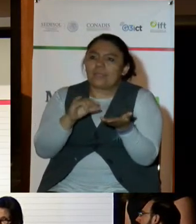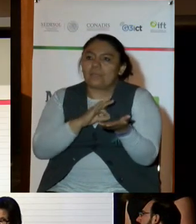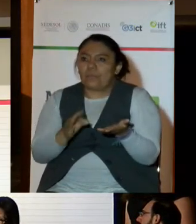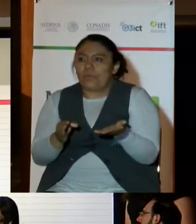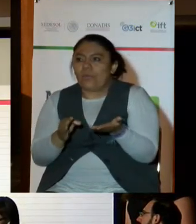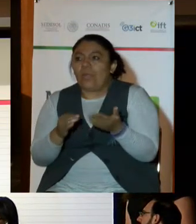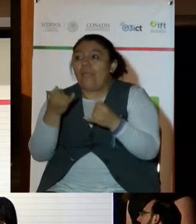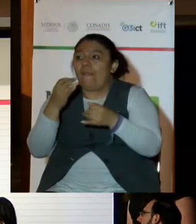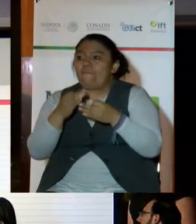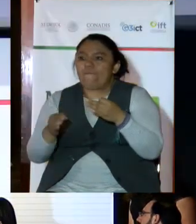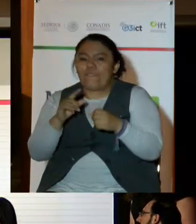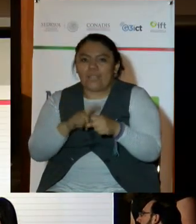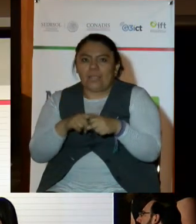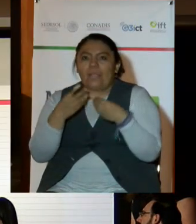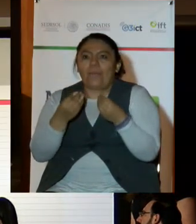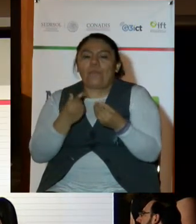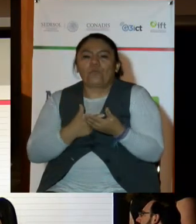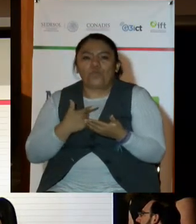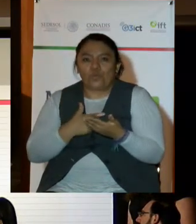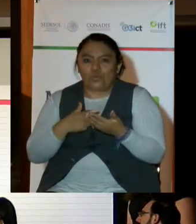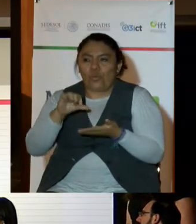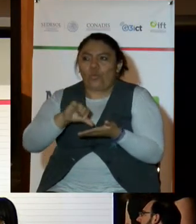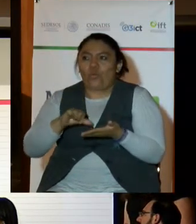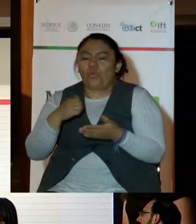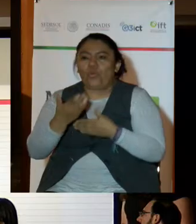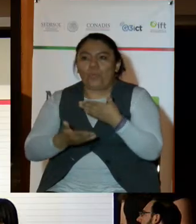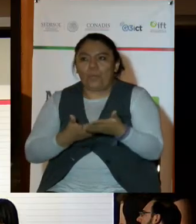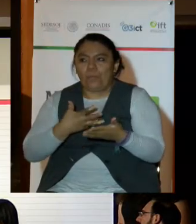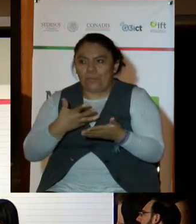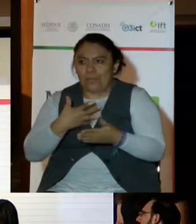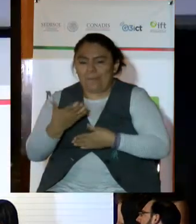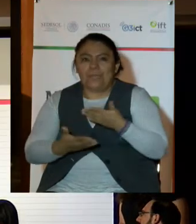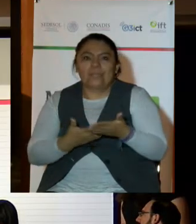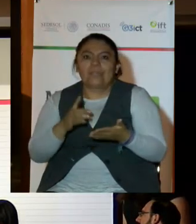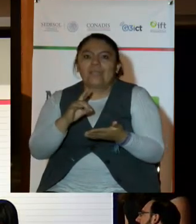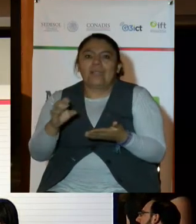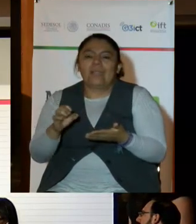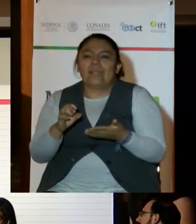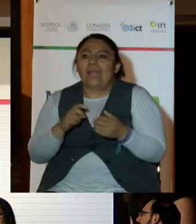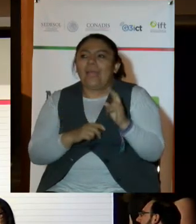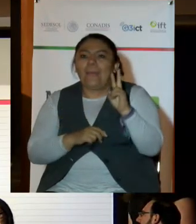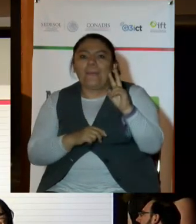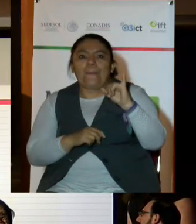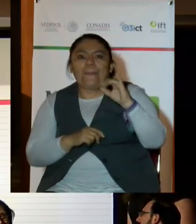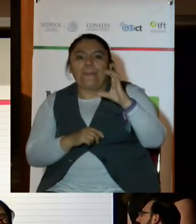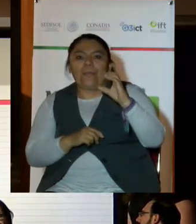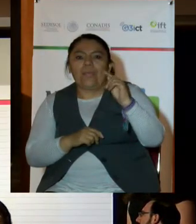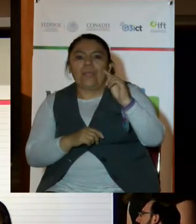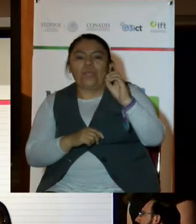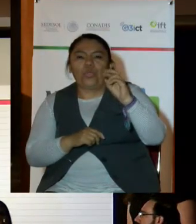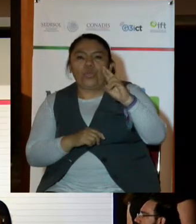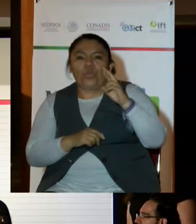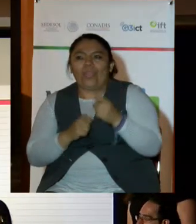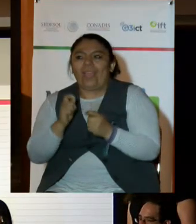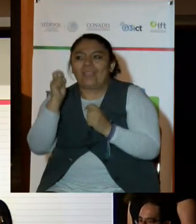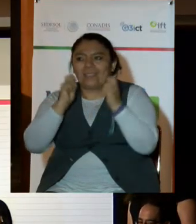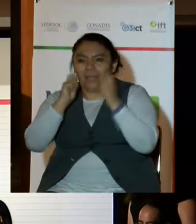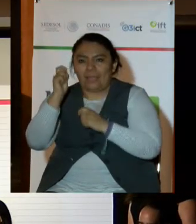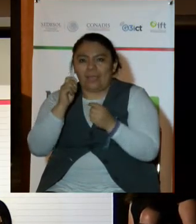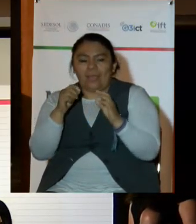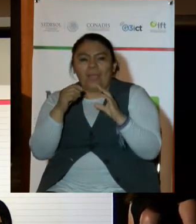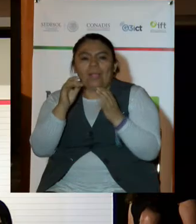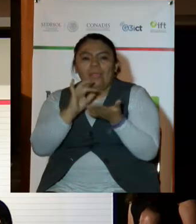déjenme decirles que el tema, por ejemplo, del estándar, pues cuando lo empezamos a hablar, pues no era del dominio público y W3E, y